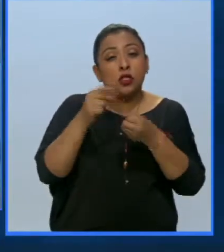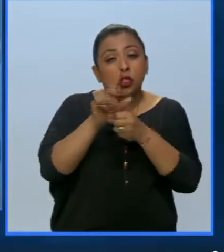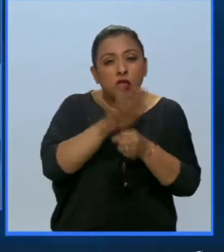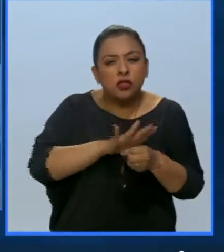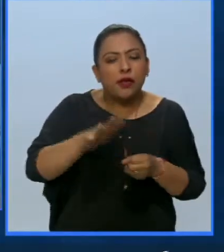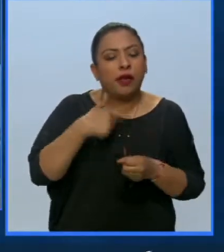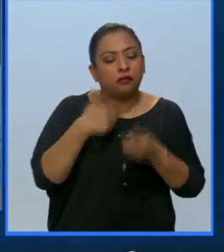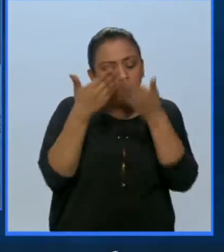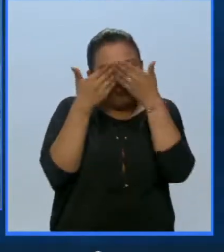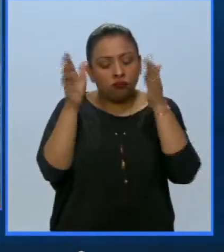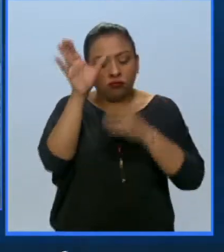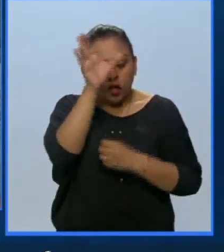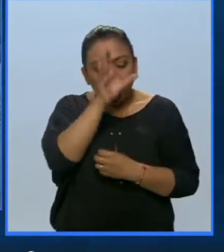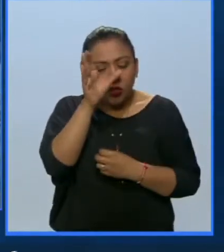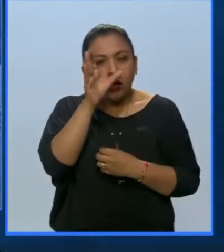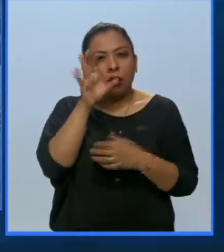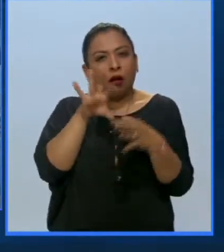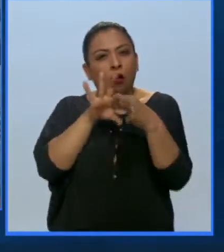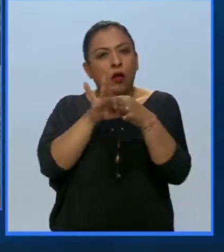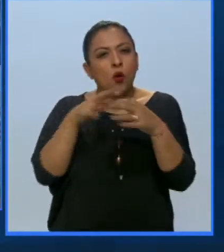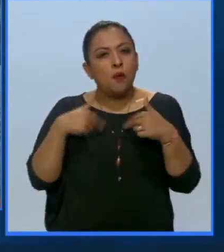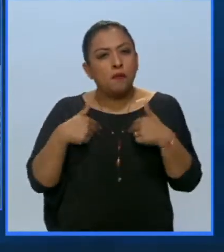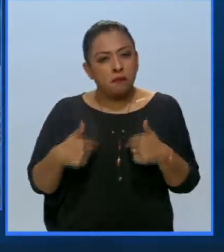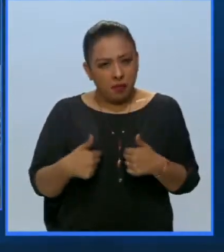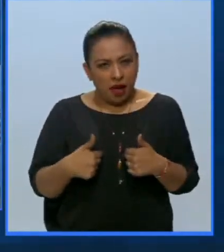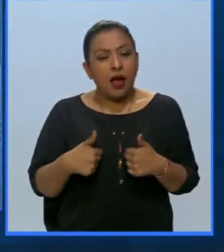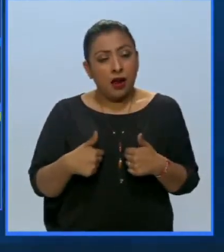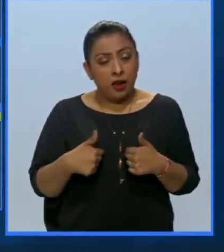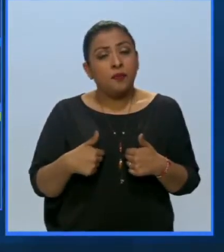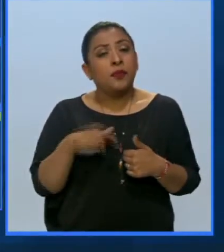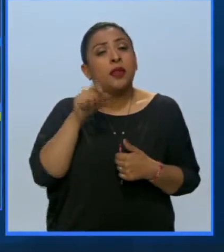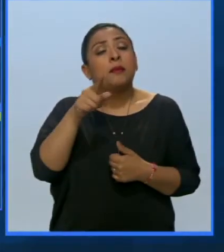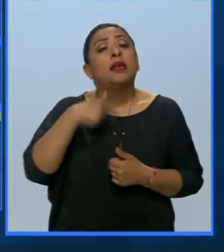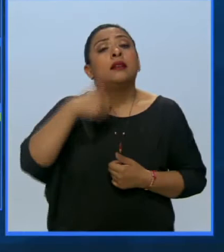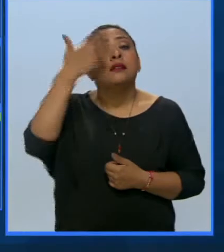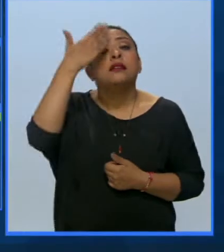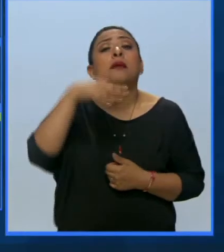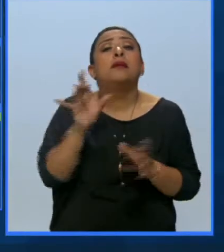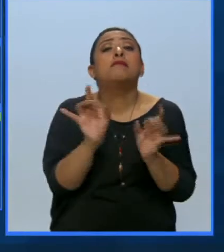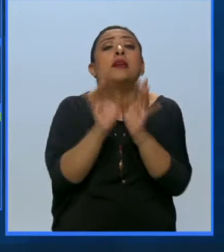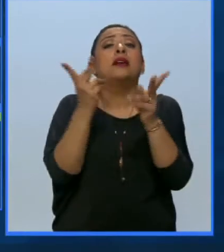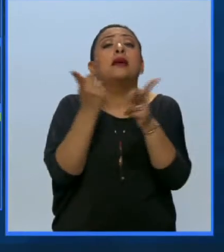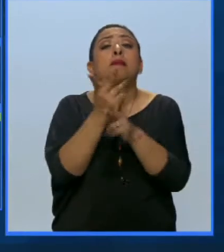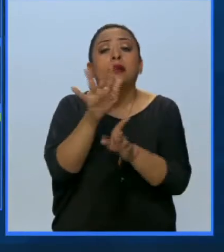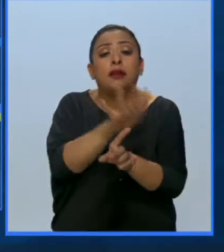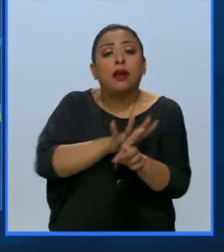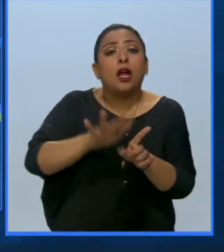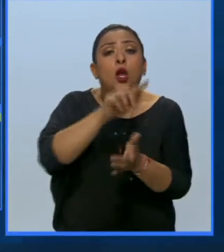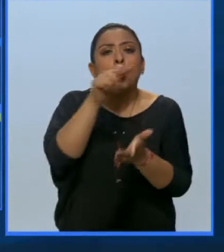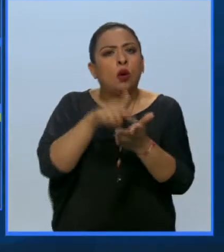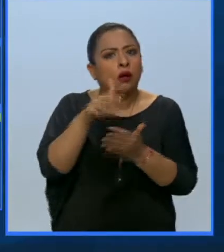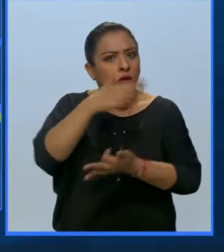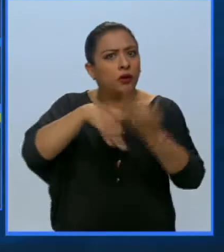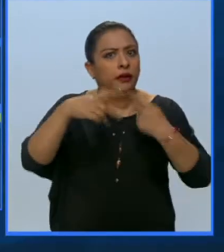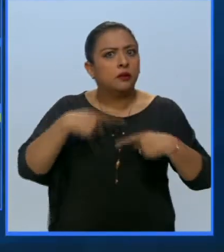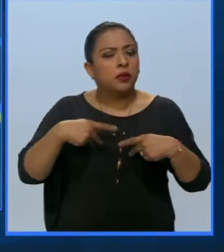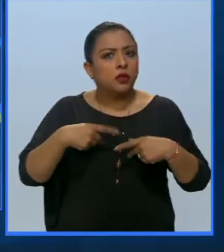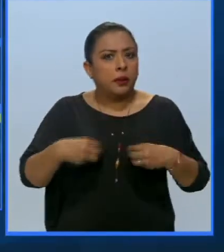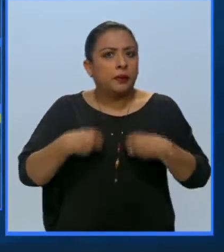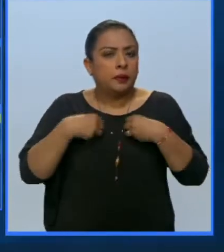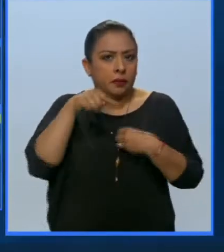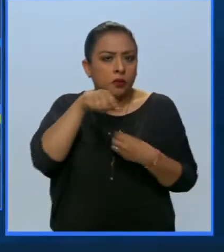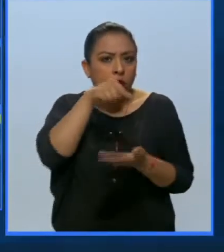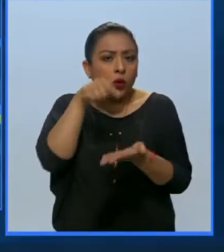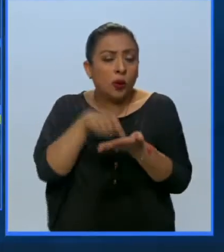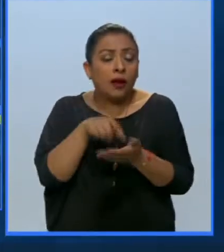poco más consciente, un poco más humana. Y también un poco saber qué es lo que ha pasado en este espacio en el que todos habitamos. Y también de